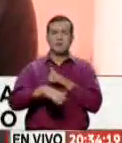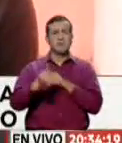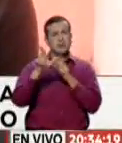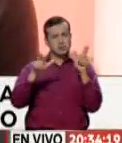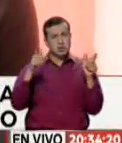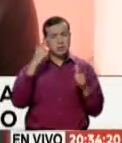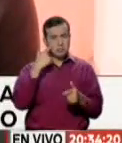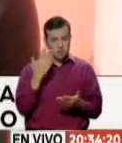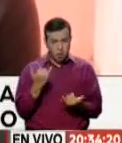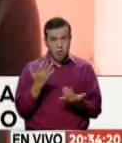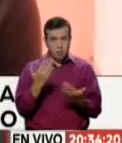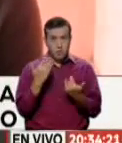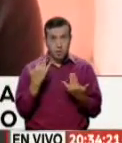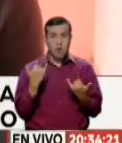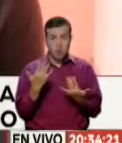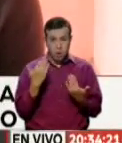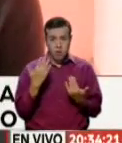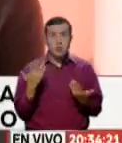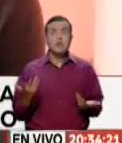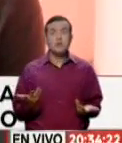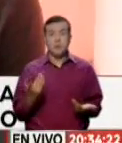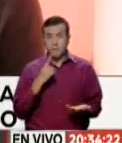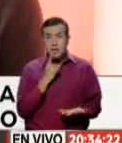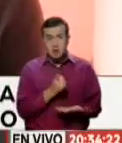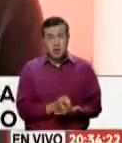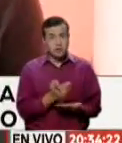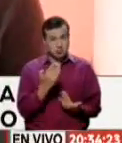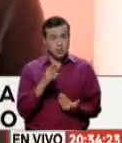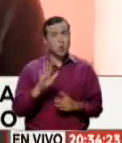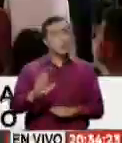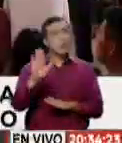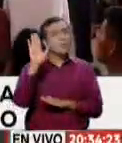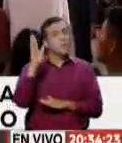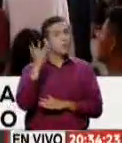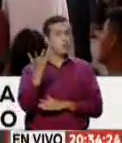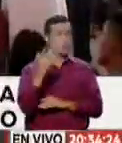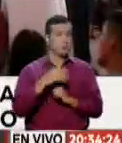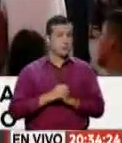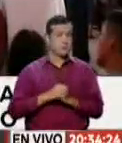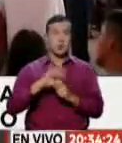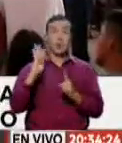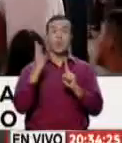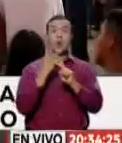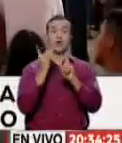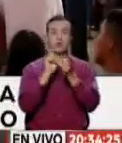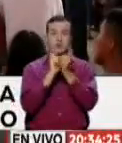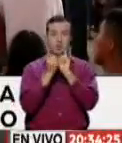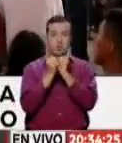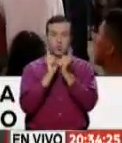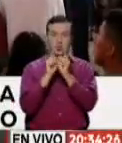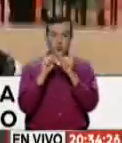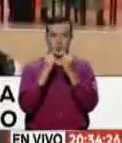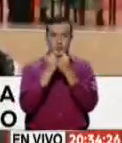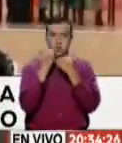quieren saber hoy mismo el compromiso de ellos. El cuarto encuentro de la nacionalidad Huaudani, coordinado por la